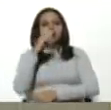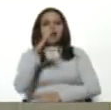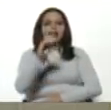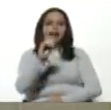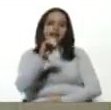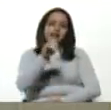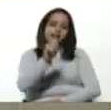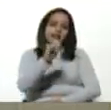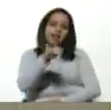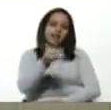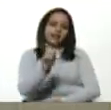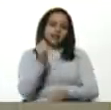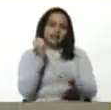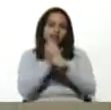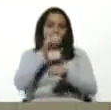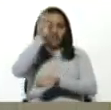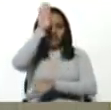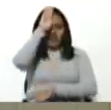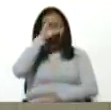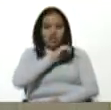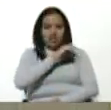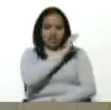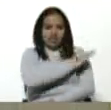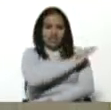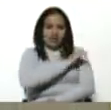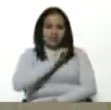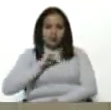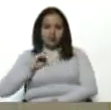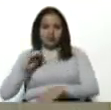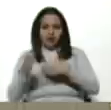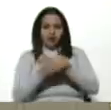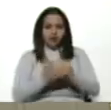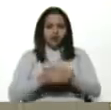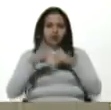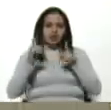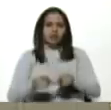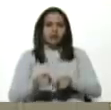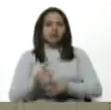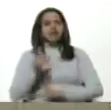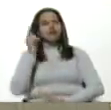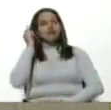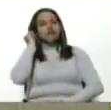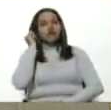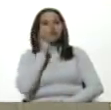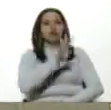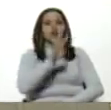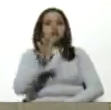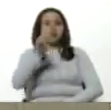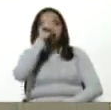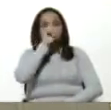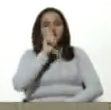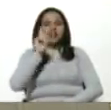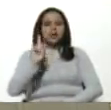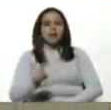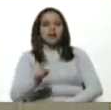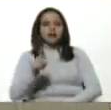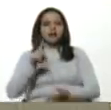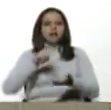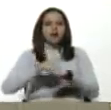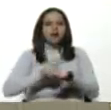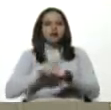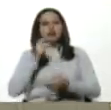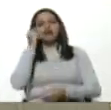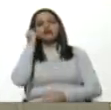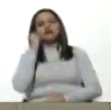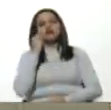una clínica privada, y el cuarto caso es una mujer de 44 años, también de la parroquia Sucre, Katia.